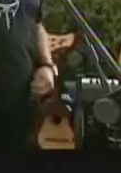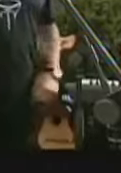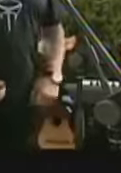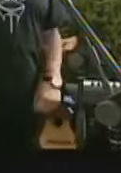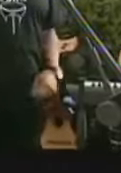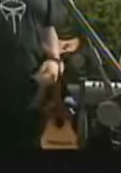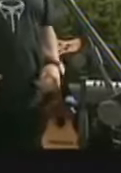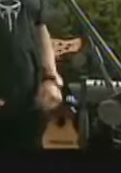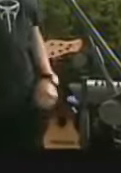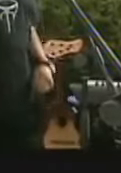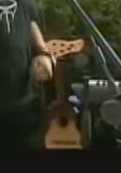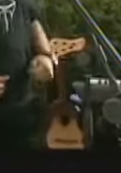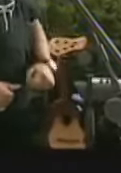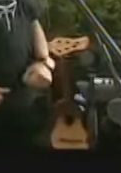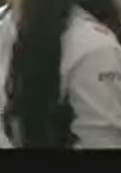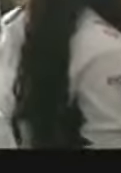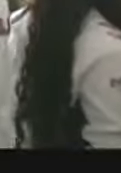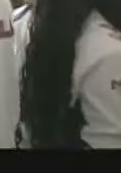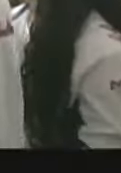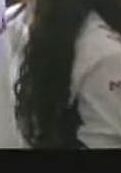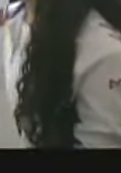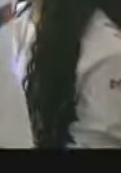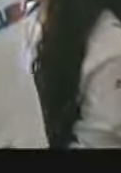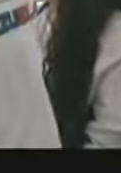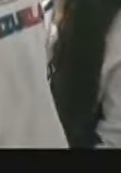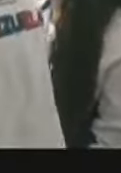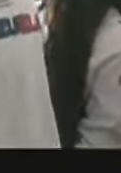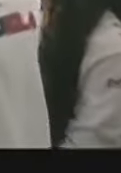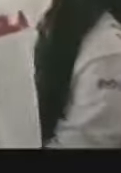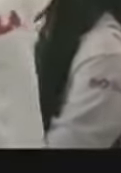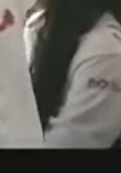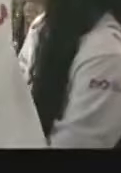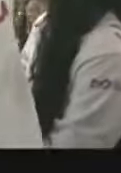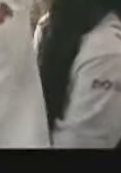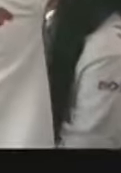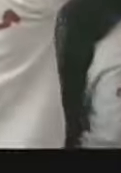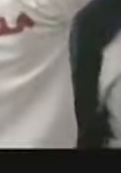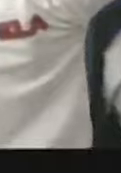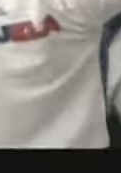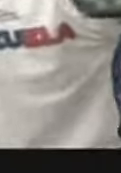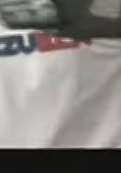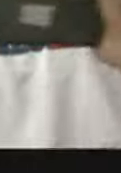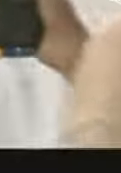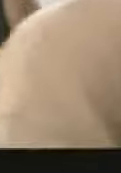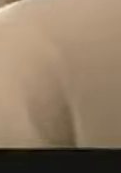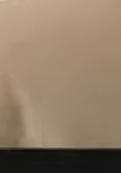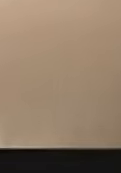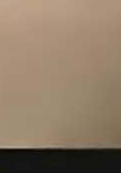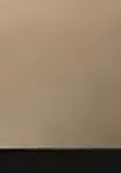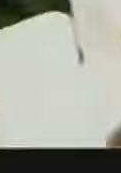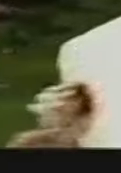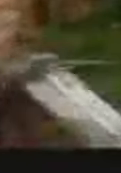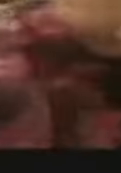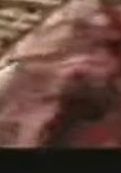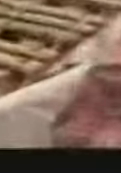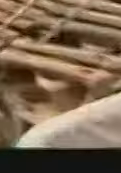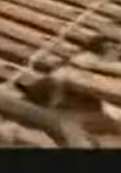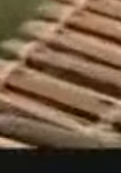los sabaneros, y no quemando mellones, se quema el mundo entero.